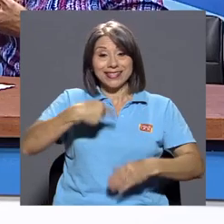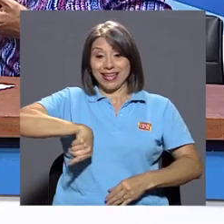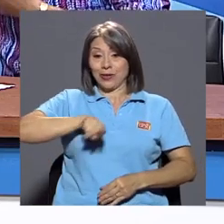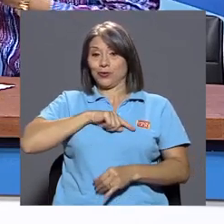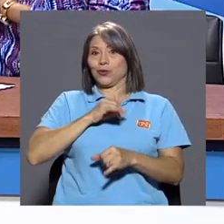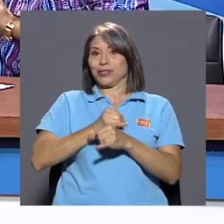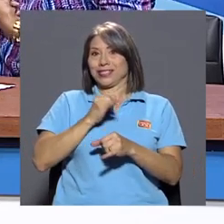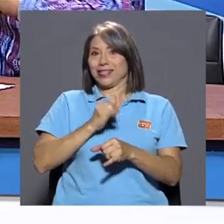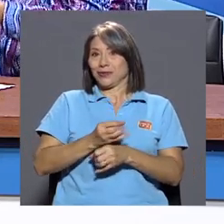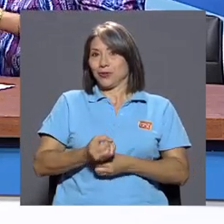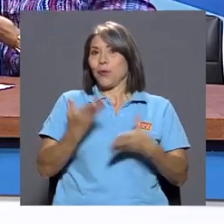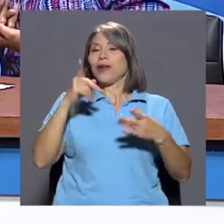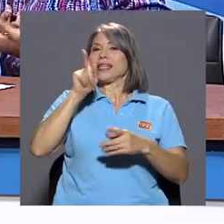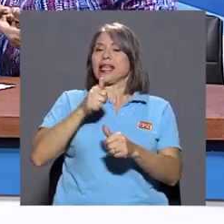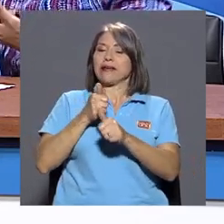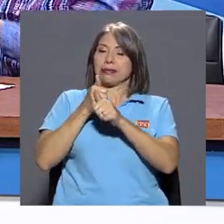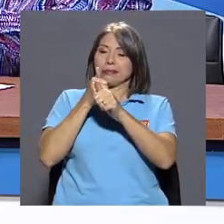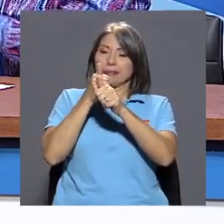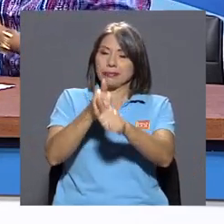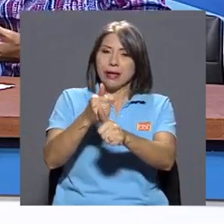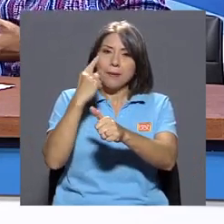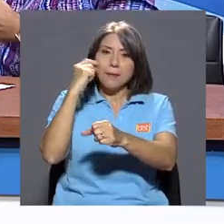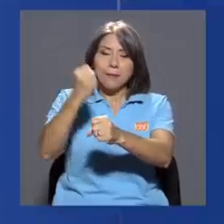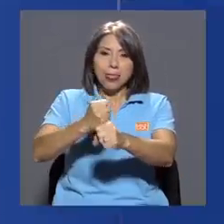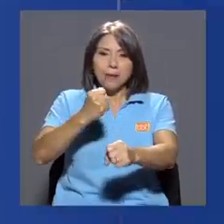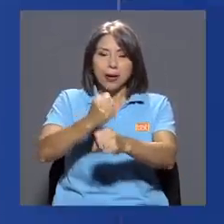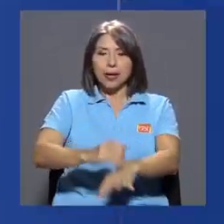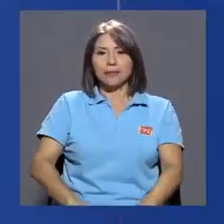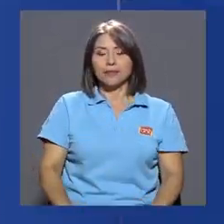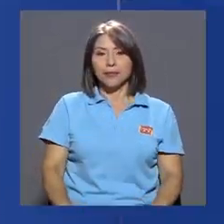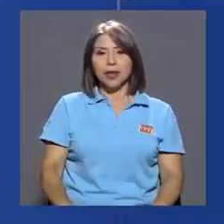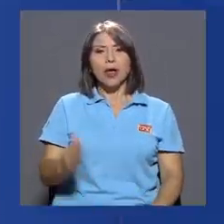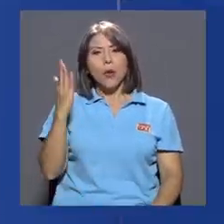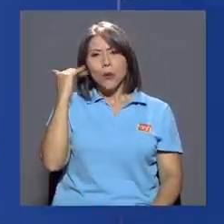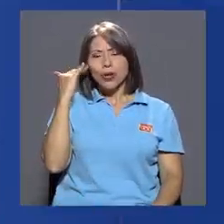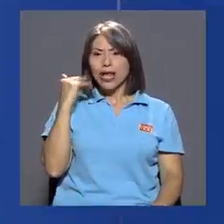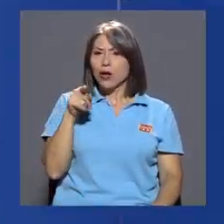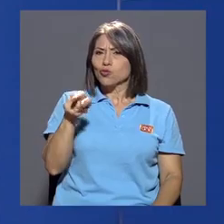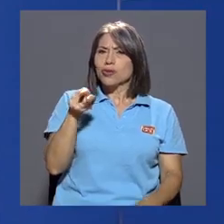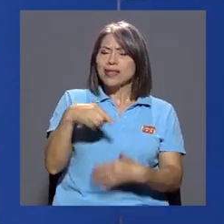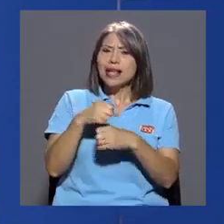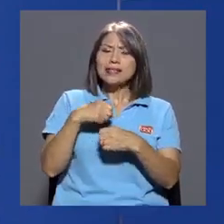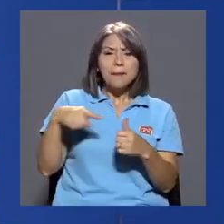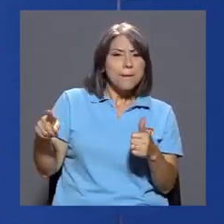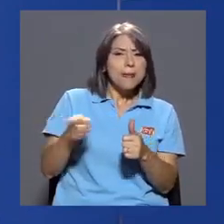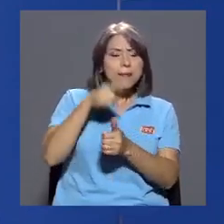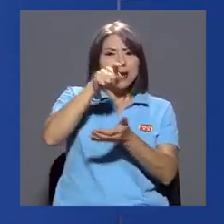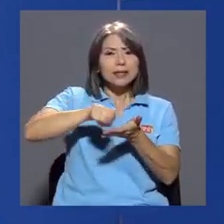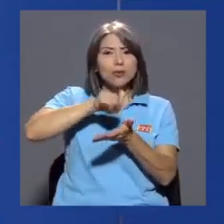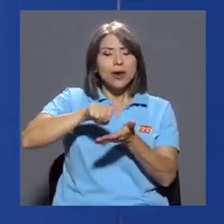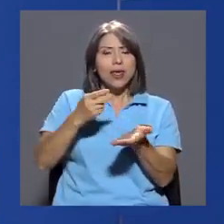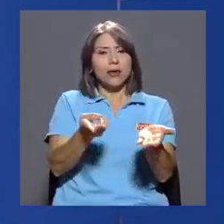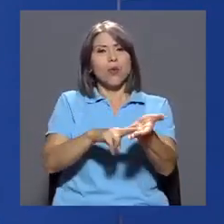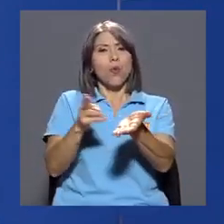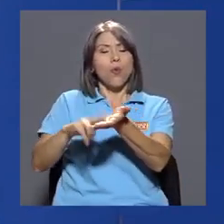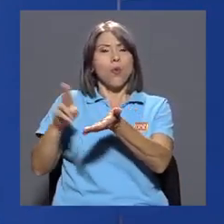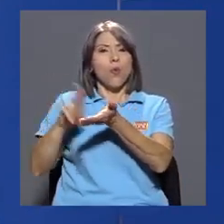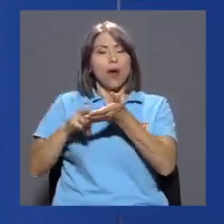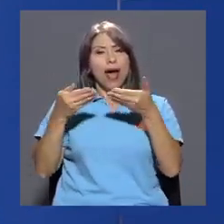del Estado tenemos que seguir para poder trabajar. ¿Por qué ustedes realizan esta primera Escuela de Contrataciones